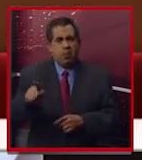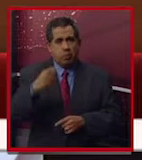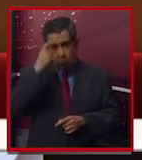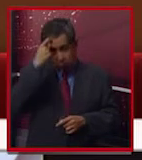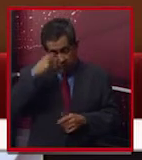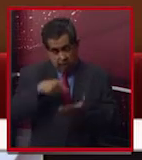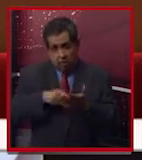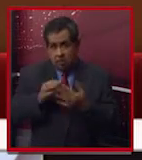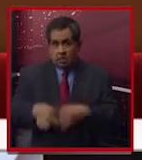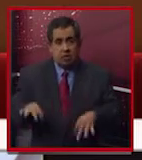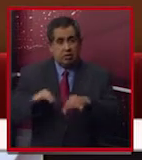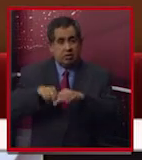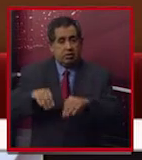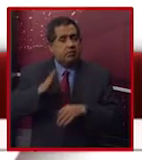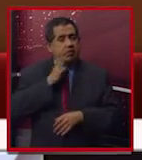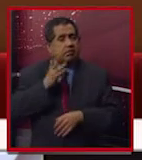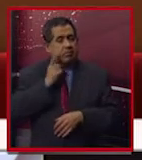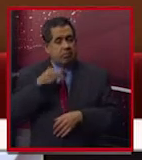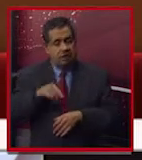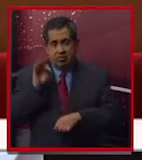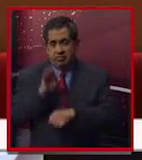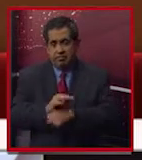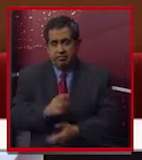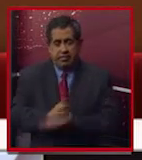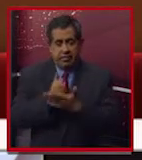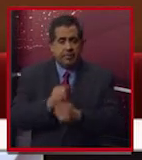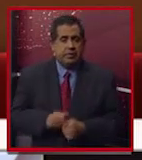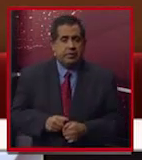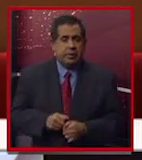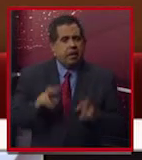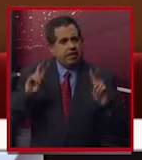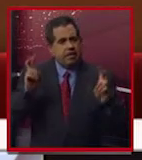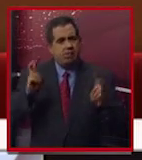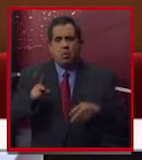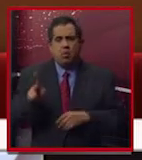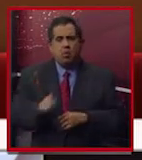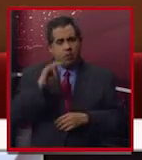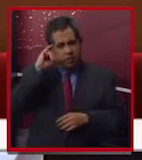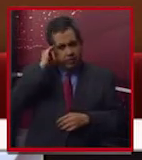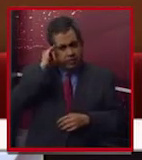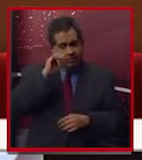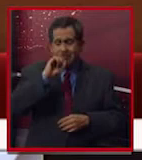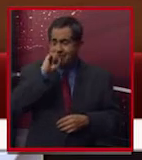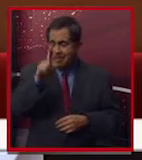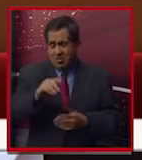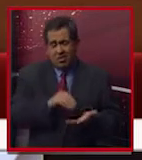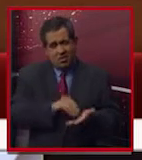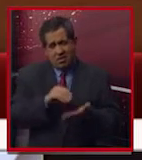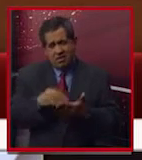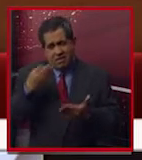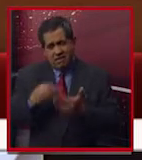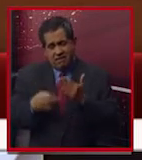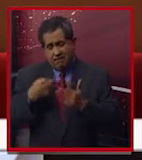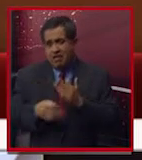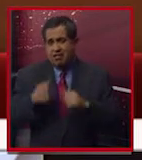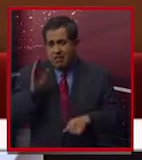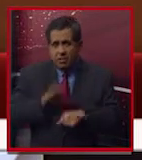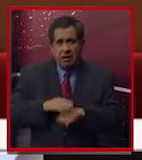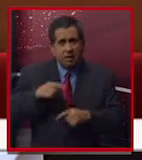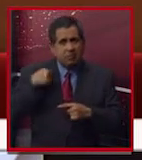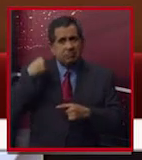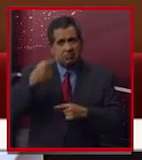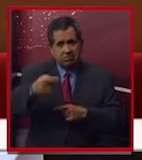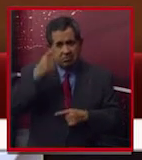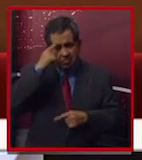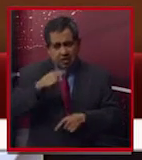Cámara tome cartas en el asunto. El tema de los pueblos indígenas sigue siendo una tarea